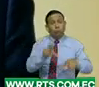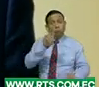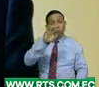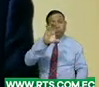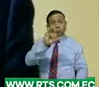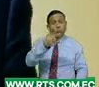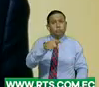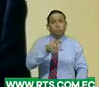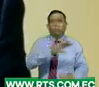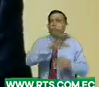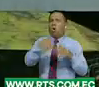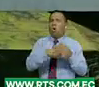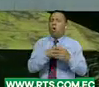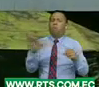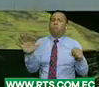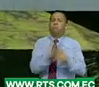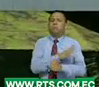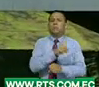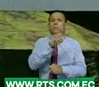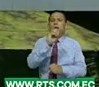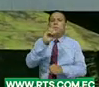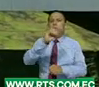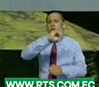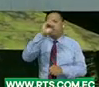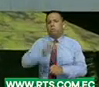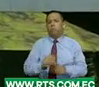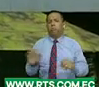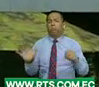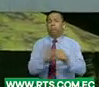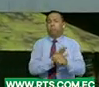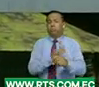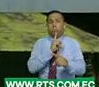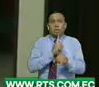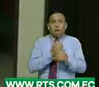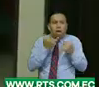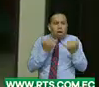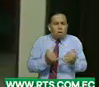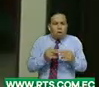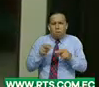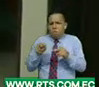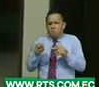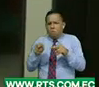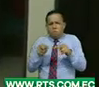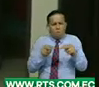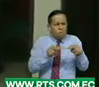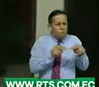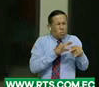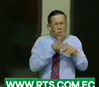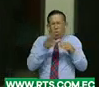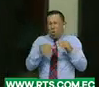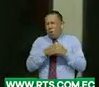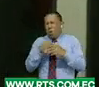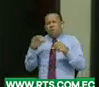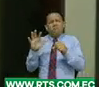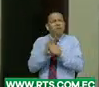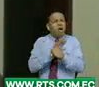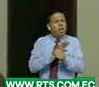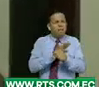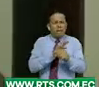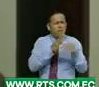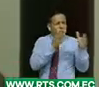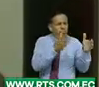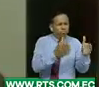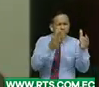al 100% la situación es sumamente grave al momento no hay una sola cama disponible ni en cuidados intensivos ni en